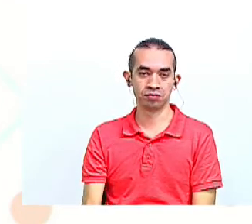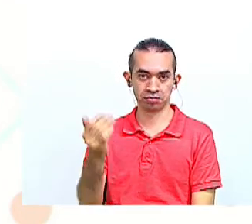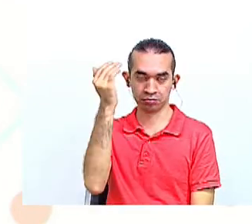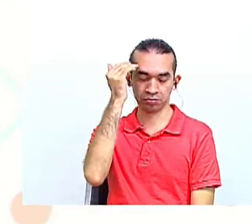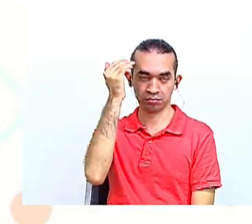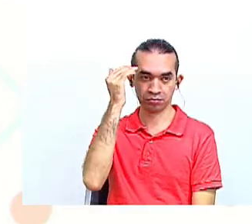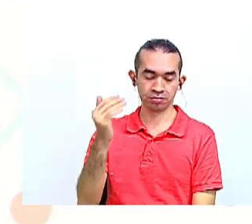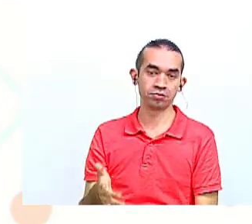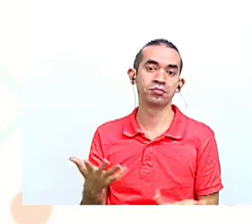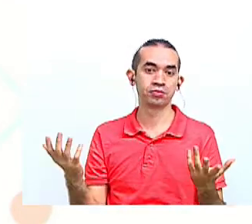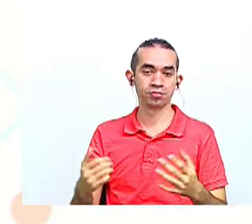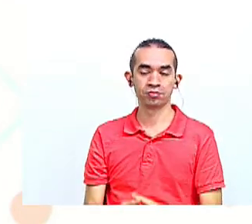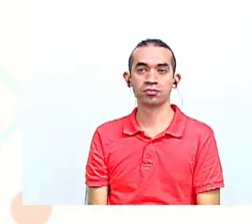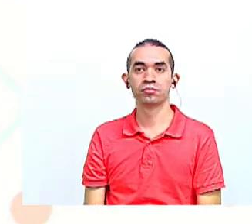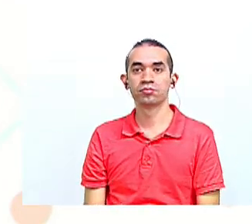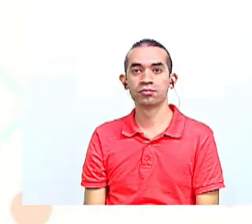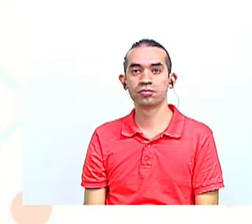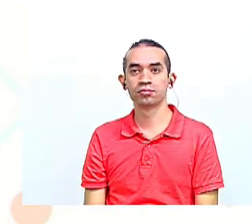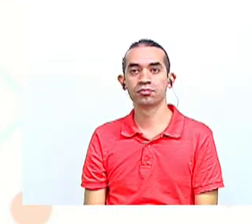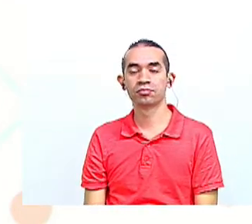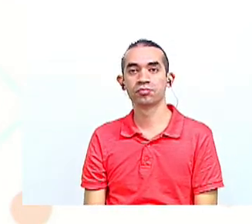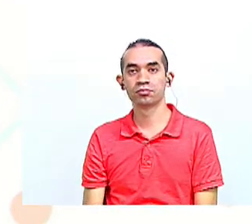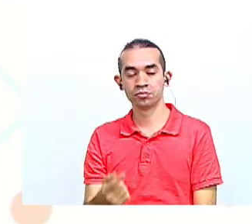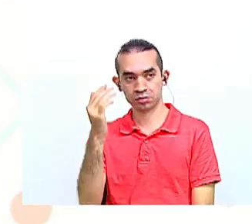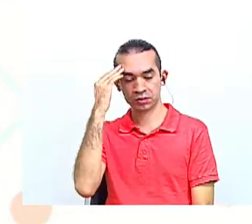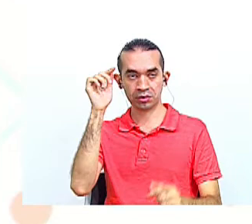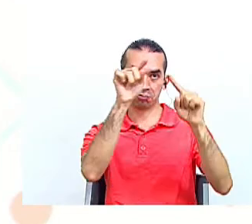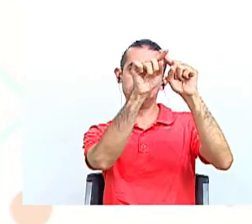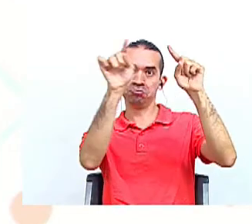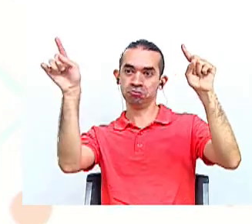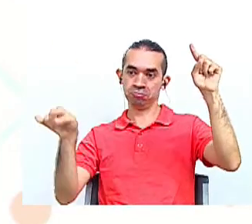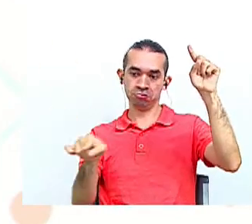Entonces, si tenemos un rectángulo,